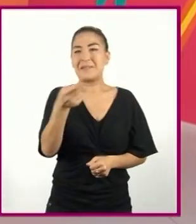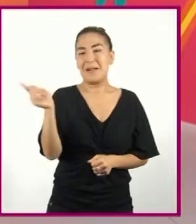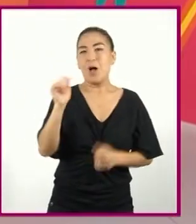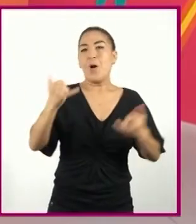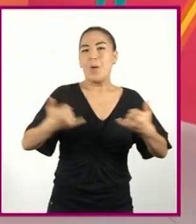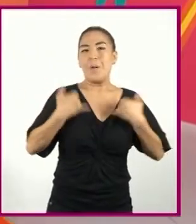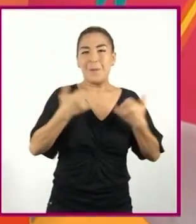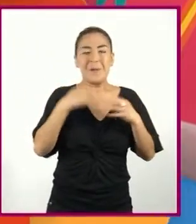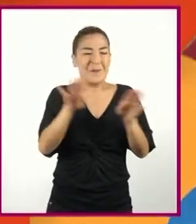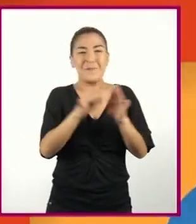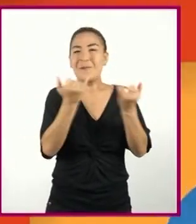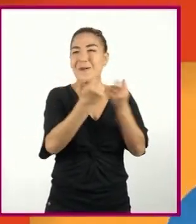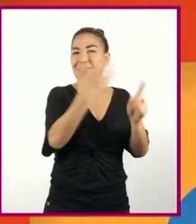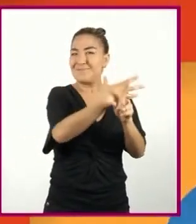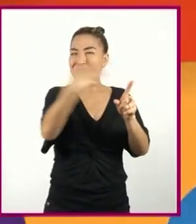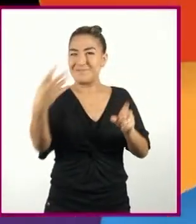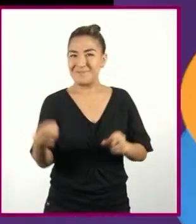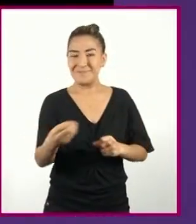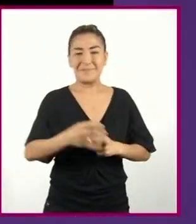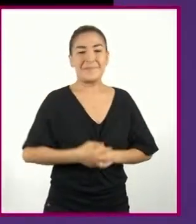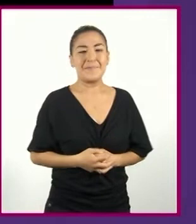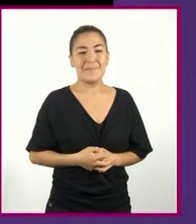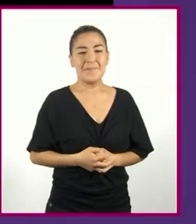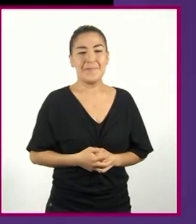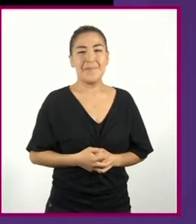como ustedes?